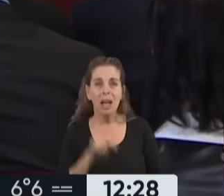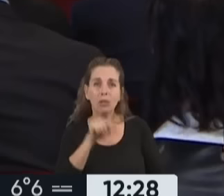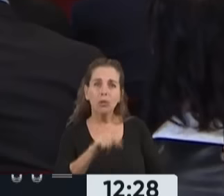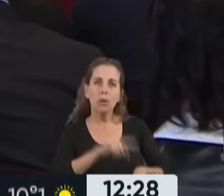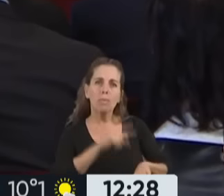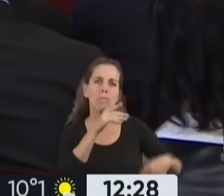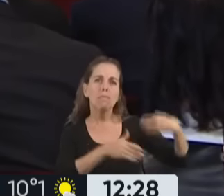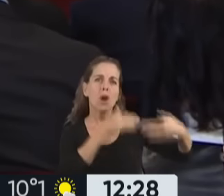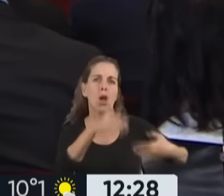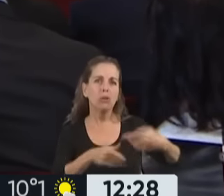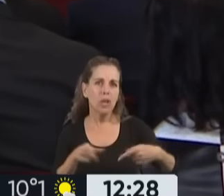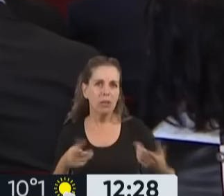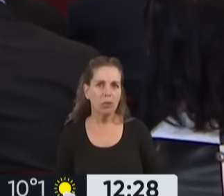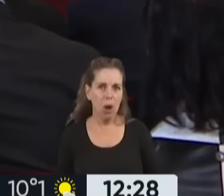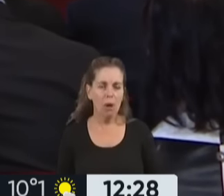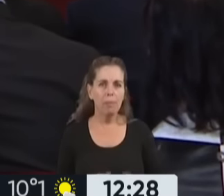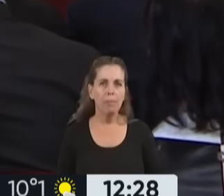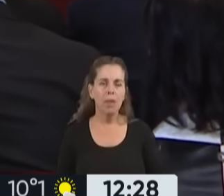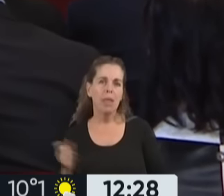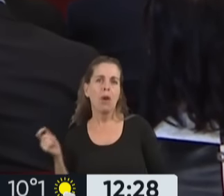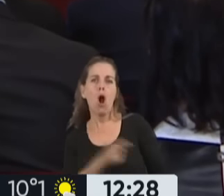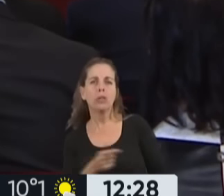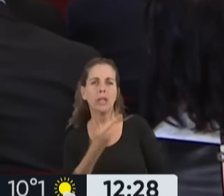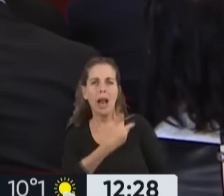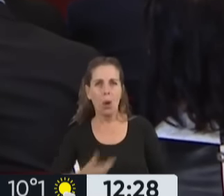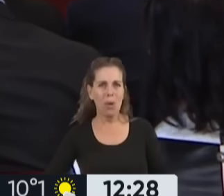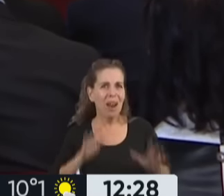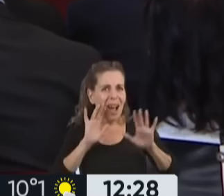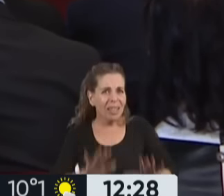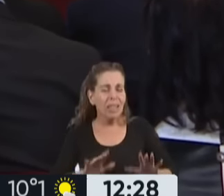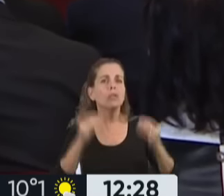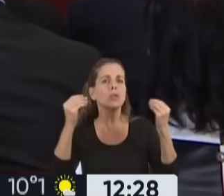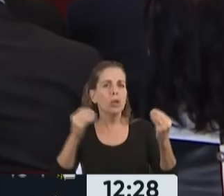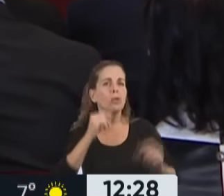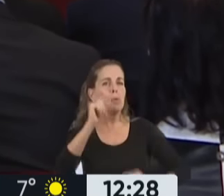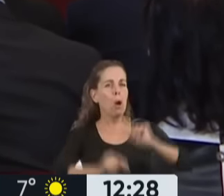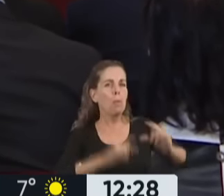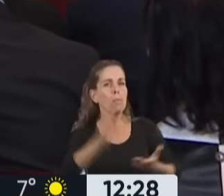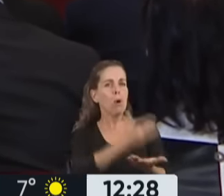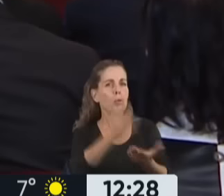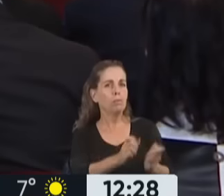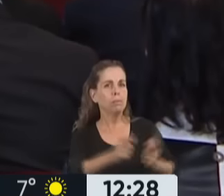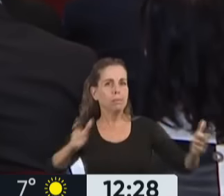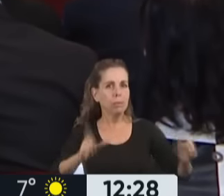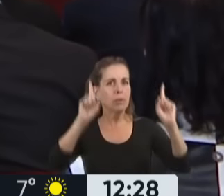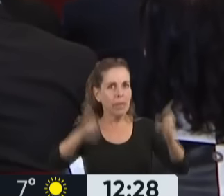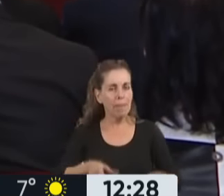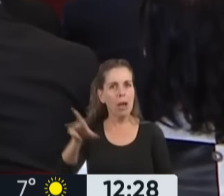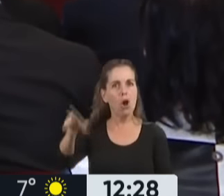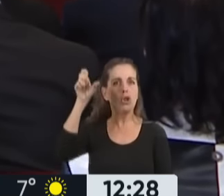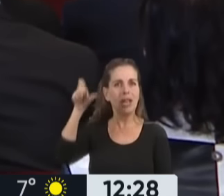de demonización no tenía límites, porque contrataron a un publicista